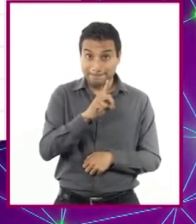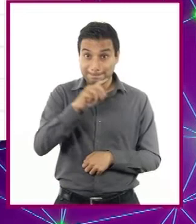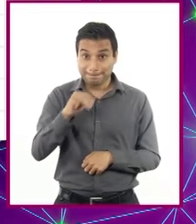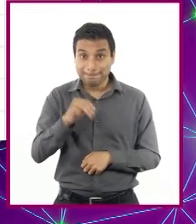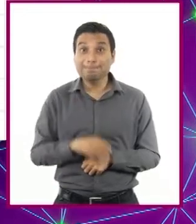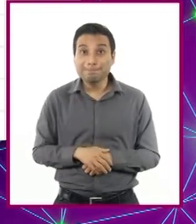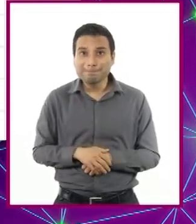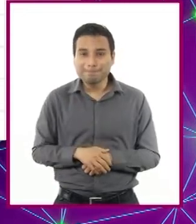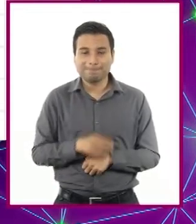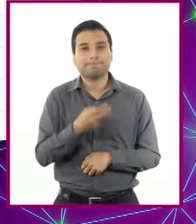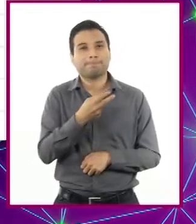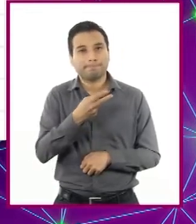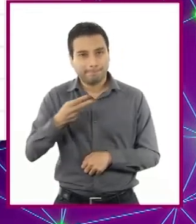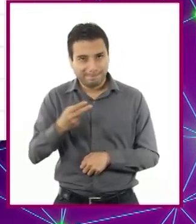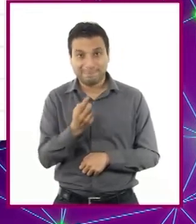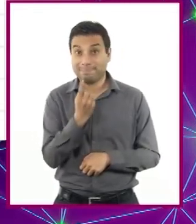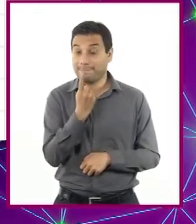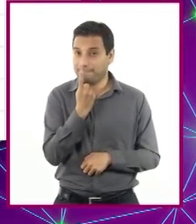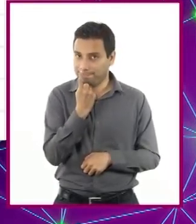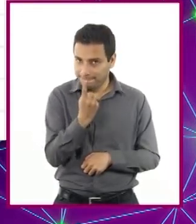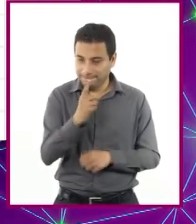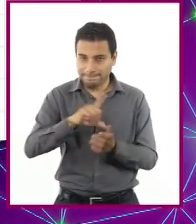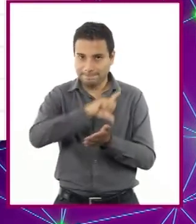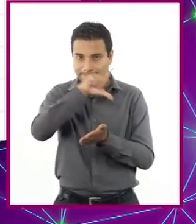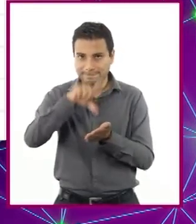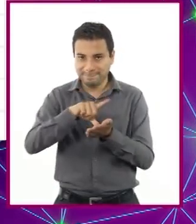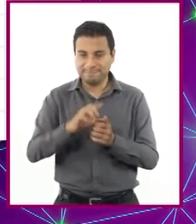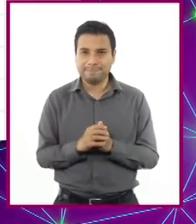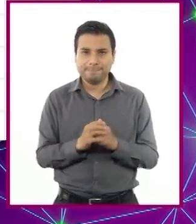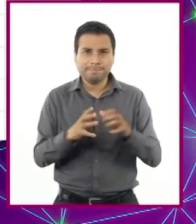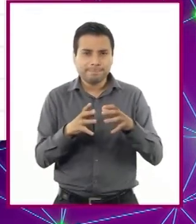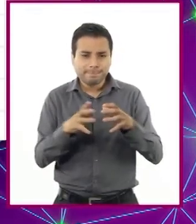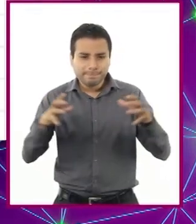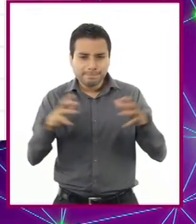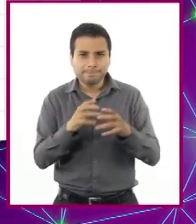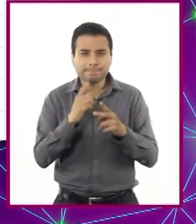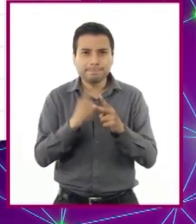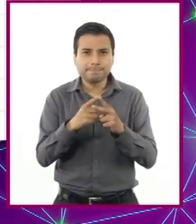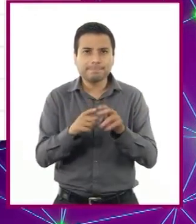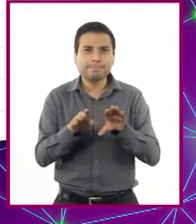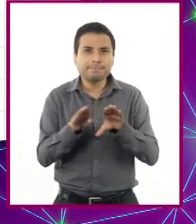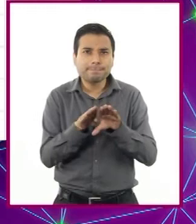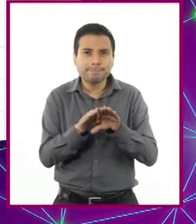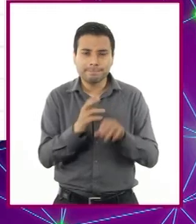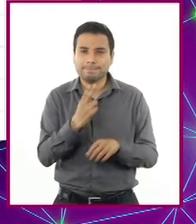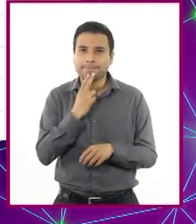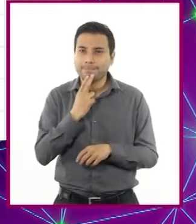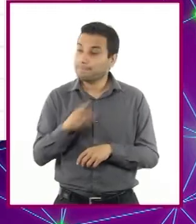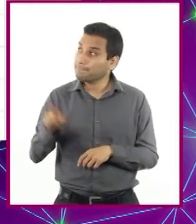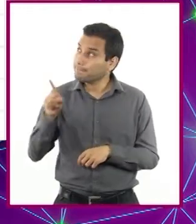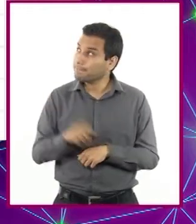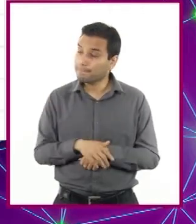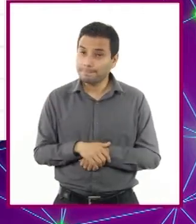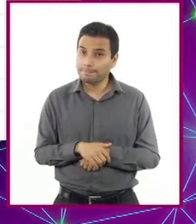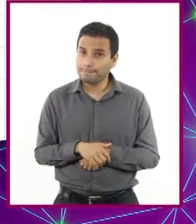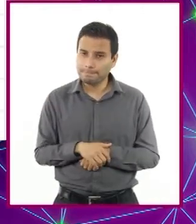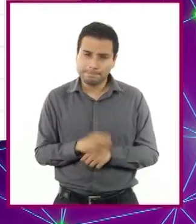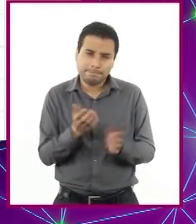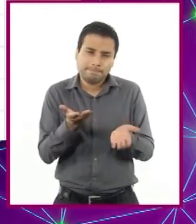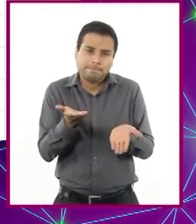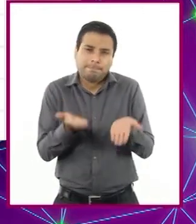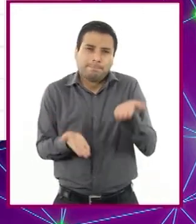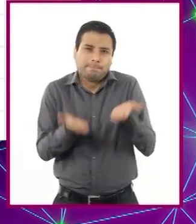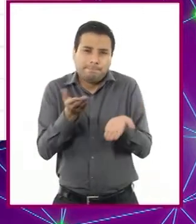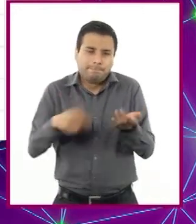equivale a 1 litro. El volumen se puede medir en múltiplos o submúltiplos del metro, dependiendo de